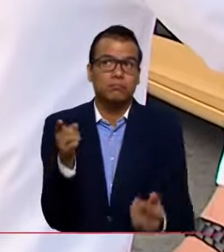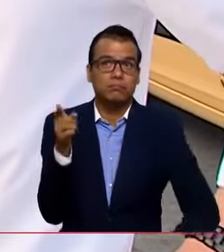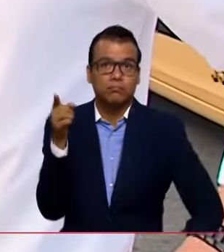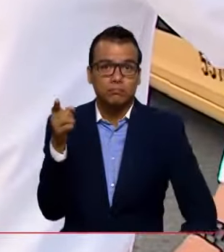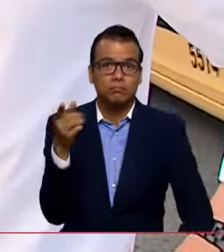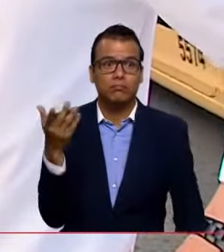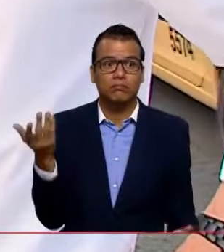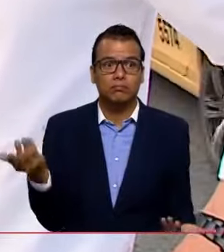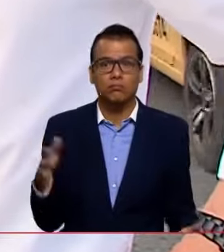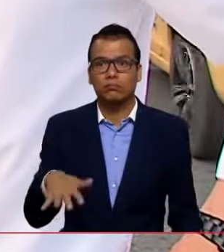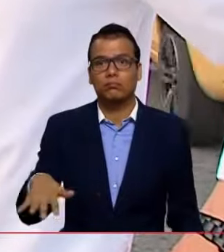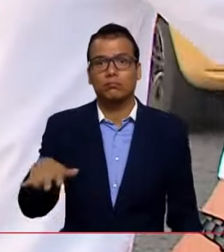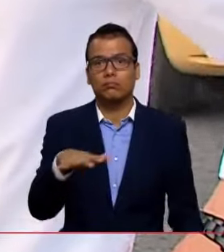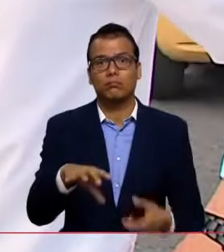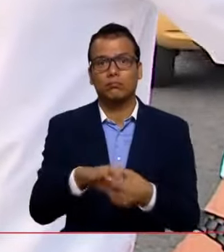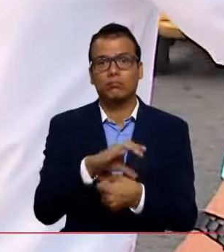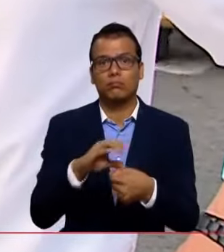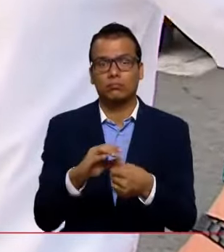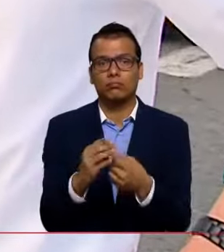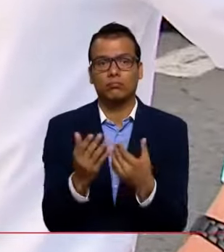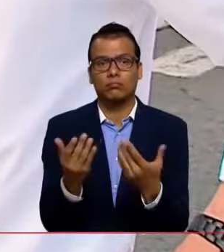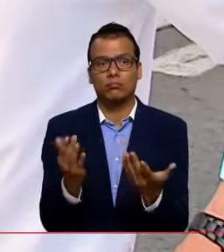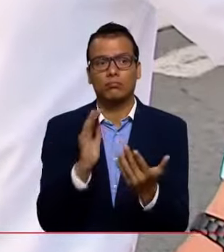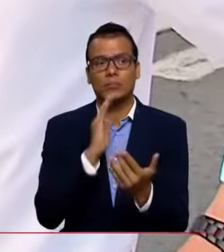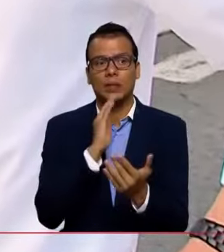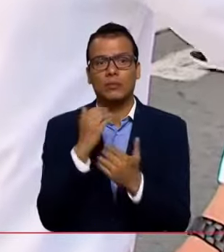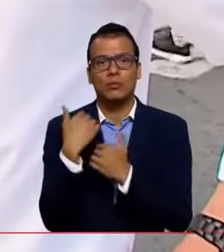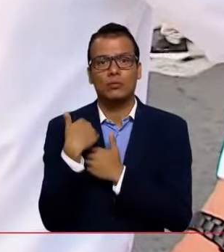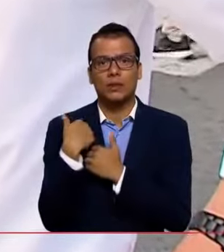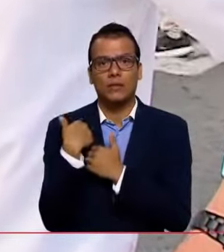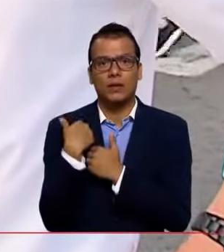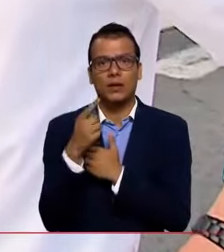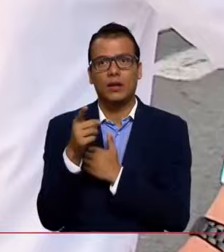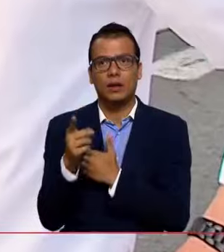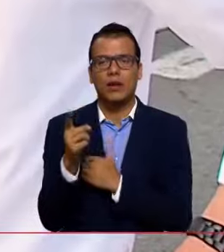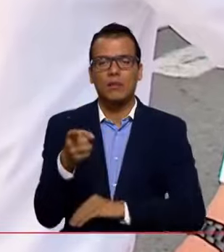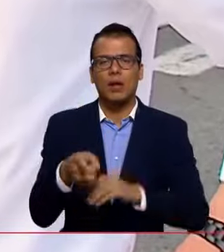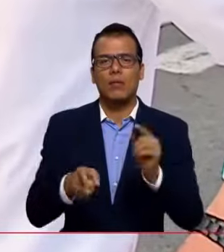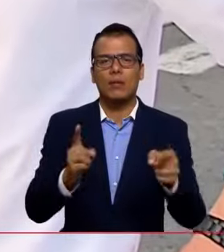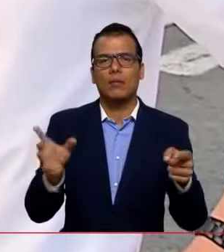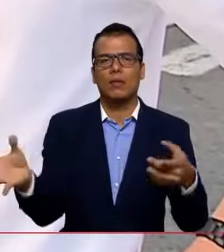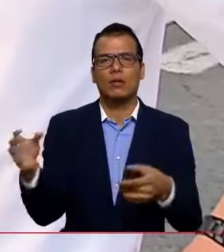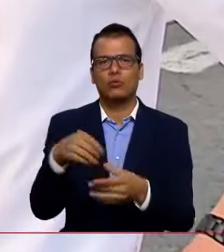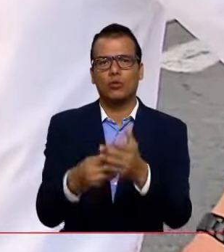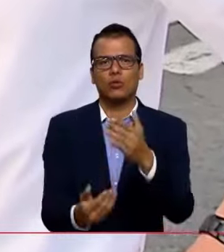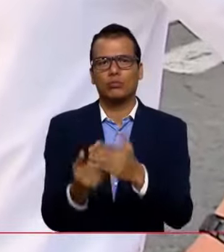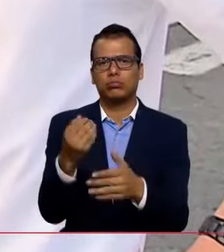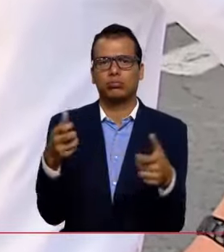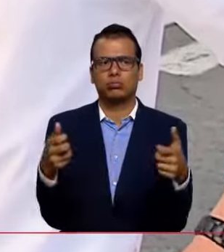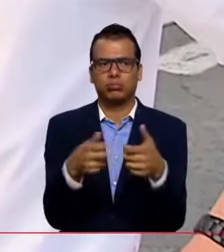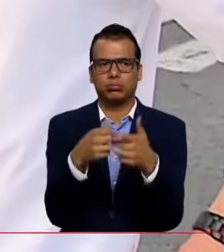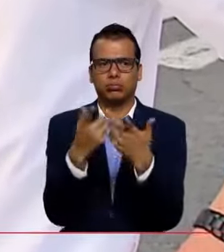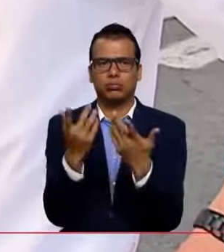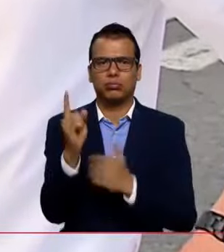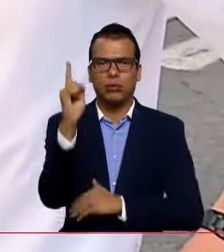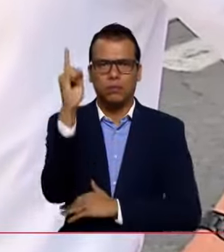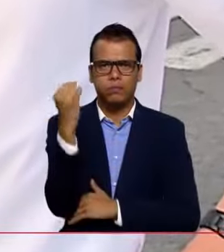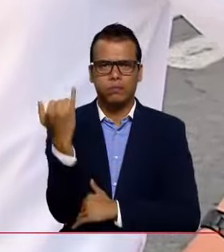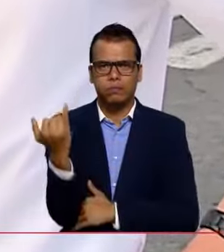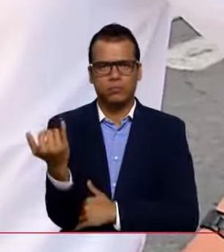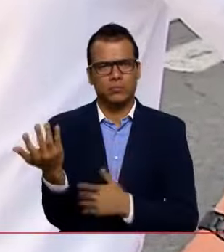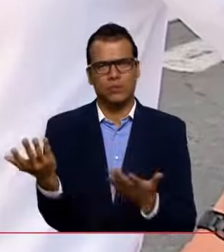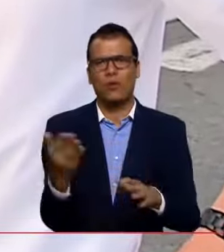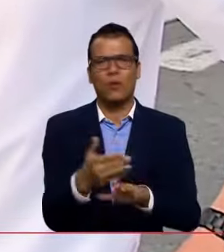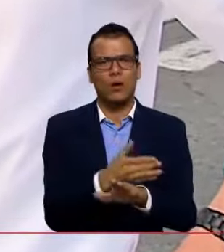en los sectores urbanos pues los medie ante el Comité de Honores de Patrimonio. Es una barbaridad, digamos, poner el poste en